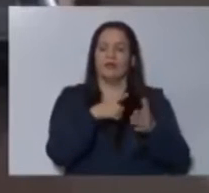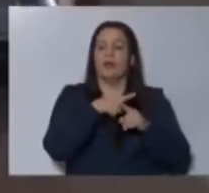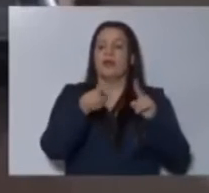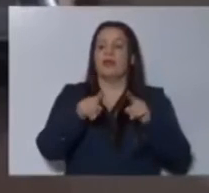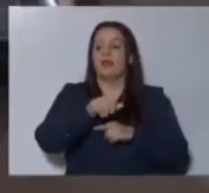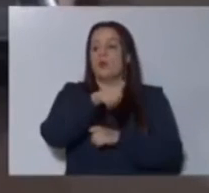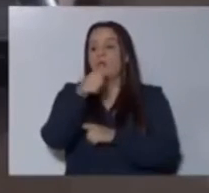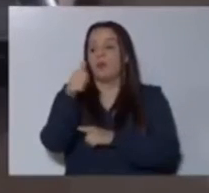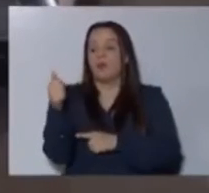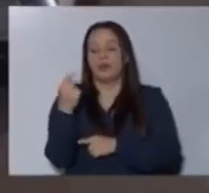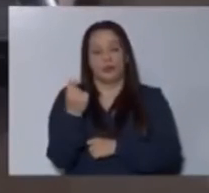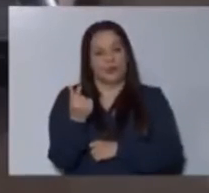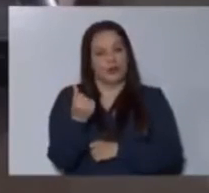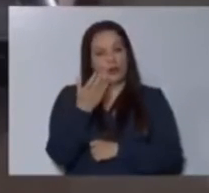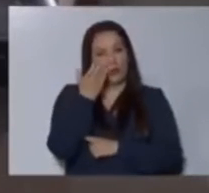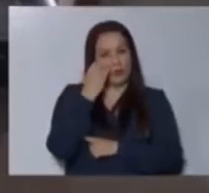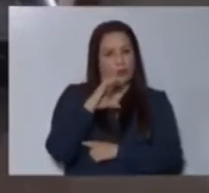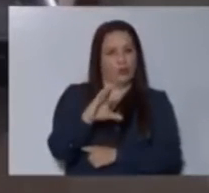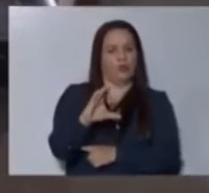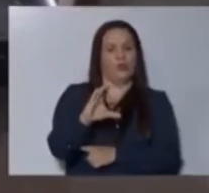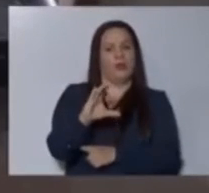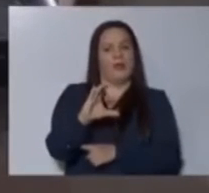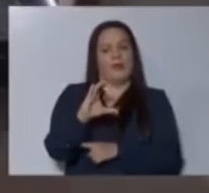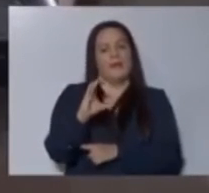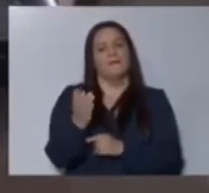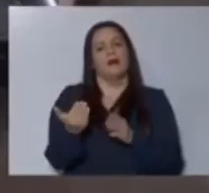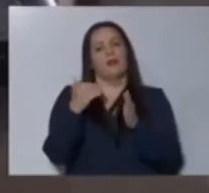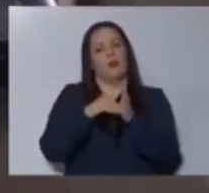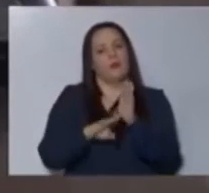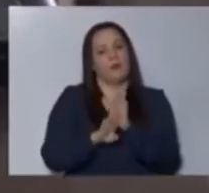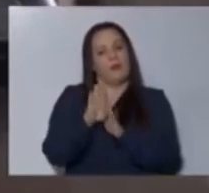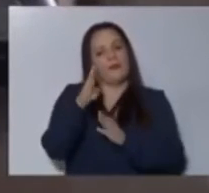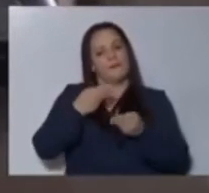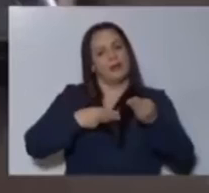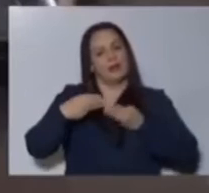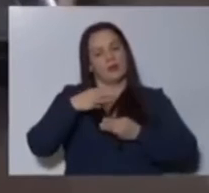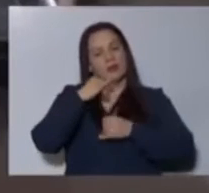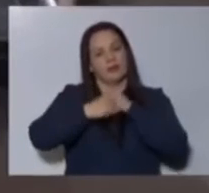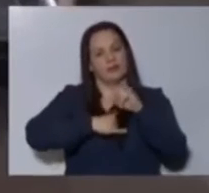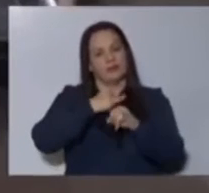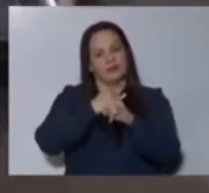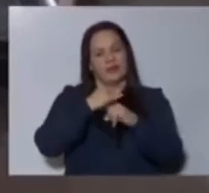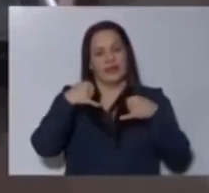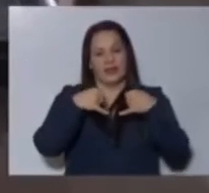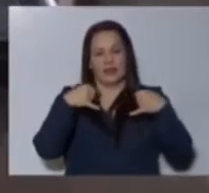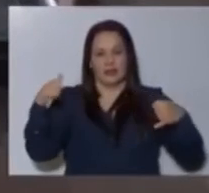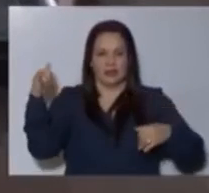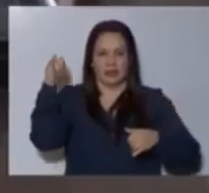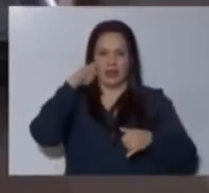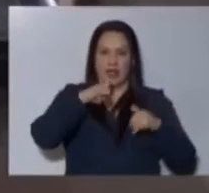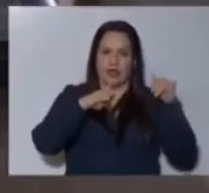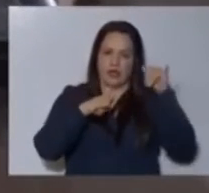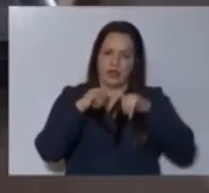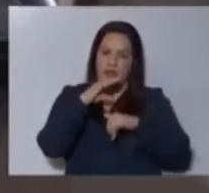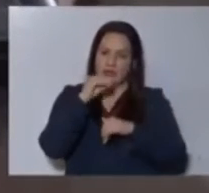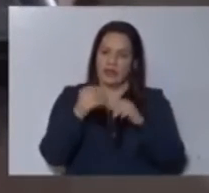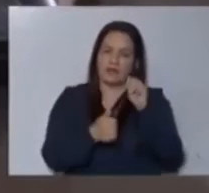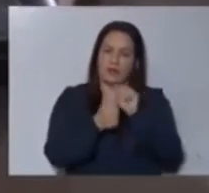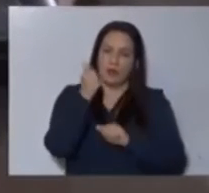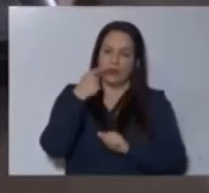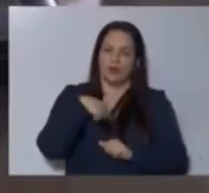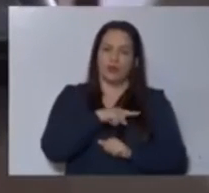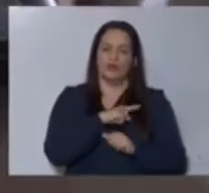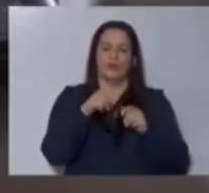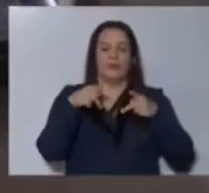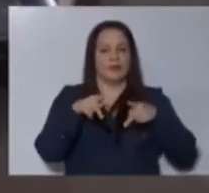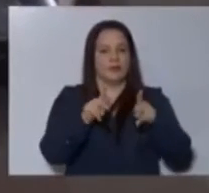resto de recursos a recuperar mercados internacionales, líneas aéreas y mayoristas que nos permitan reactivar en su